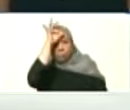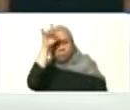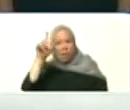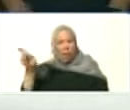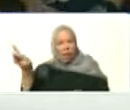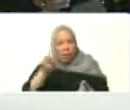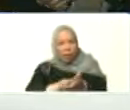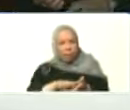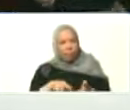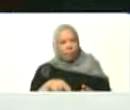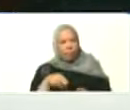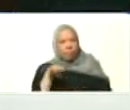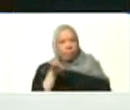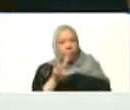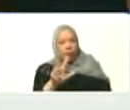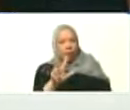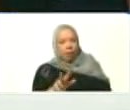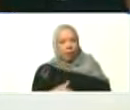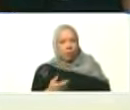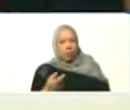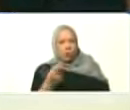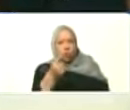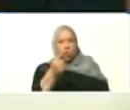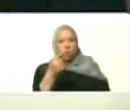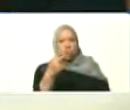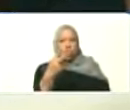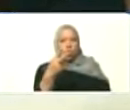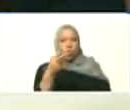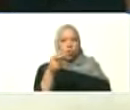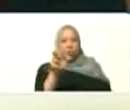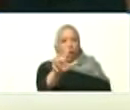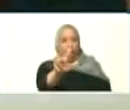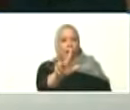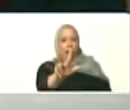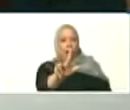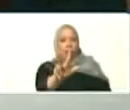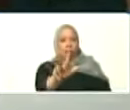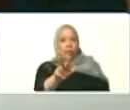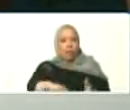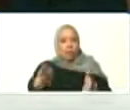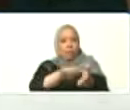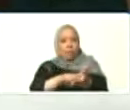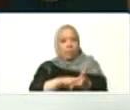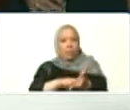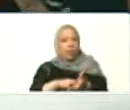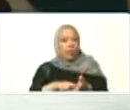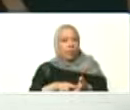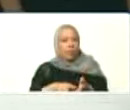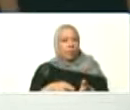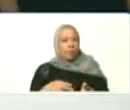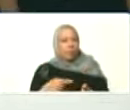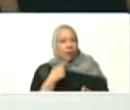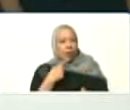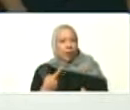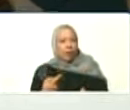Repite a la cuenta de tres. Uno, dos, tres, repite.